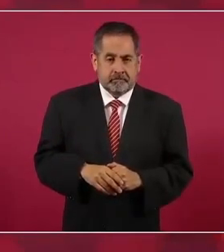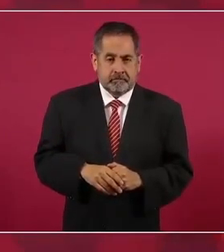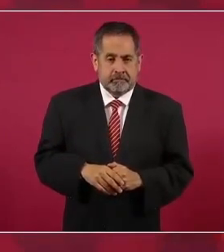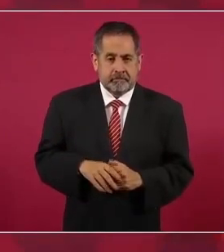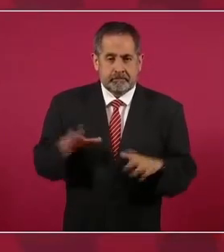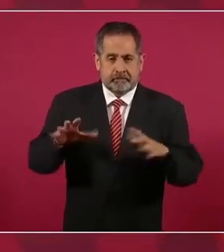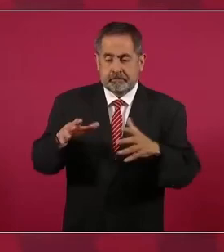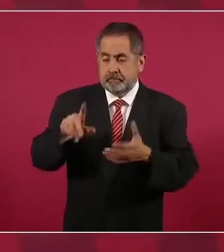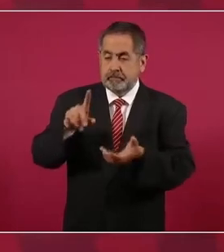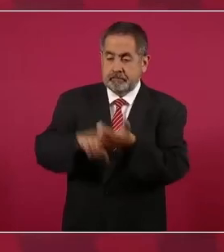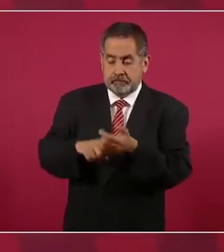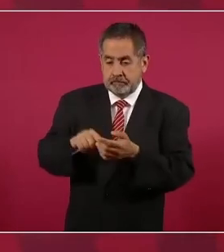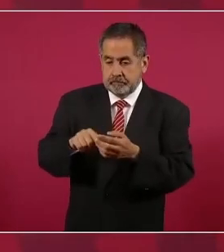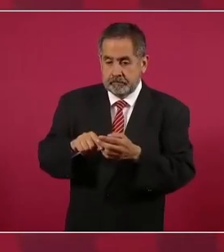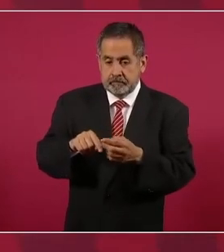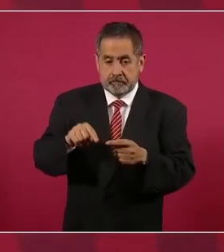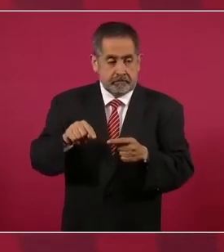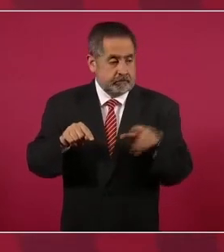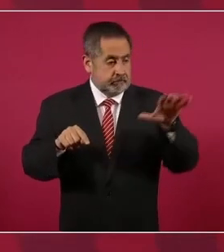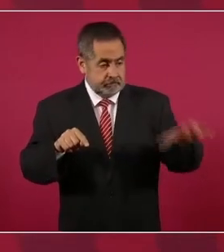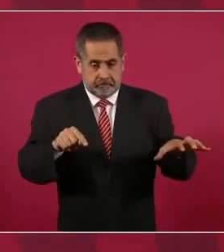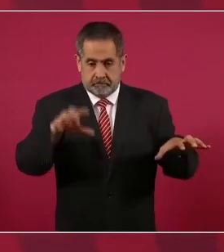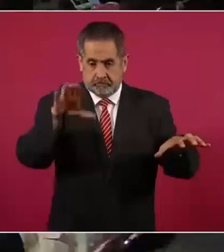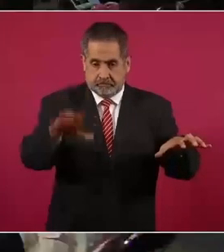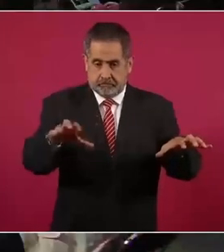es el mismo yacimiento,